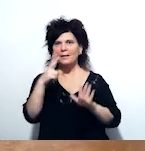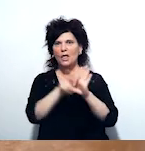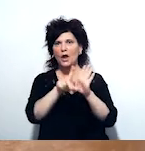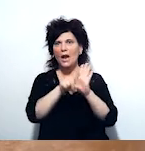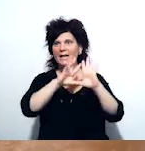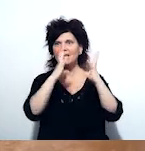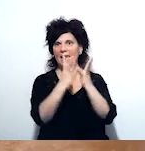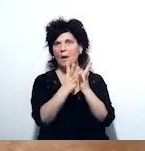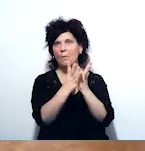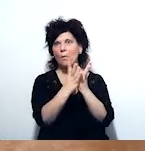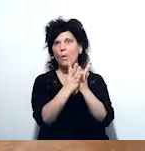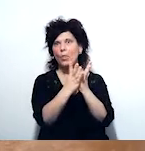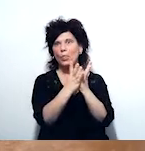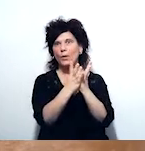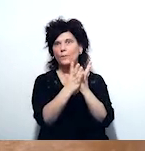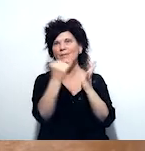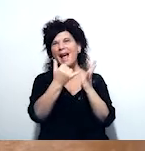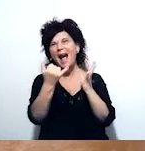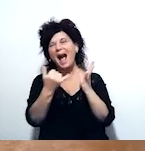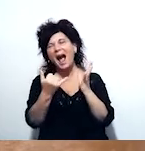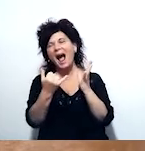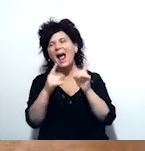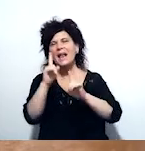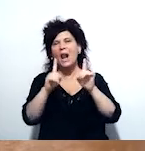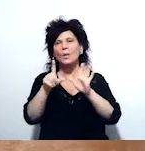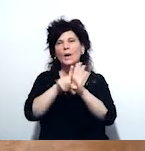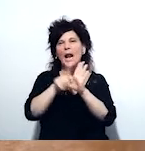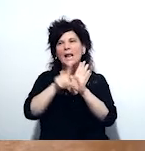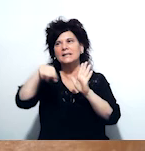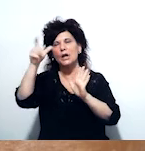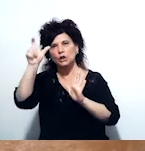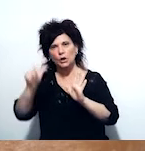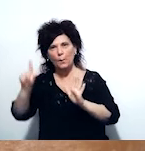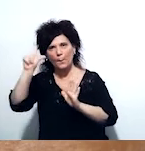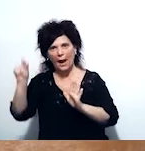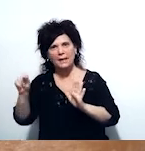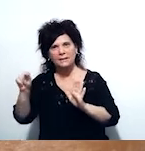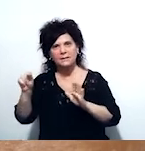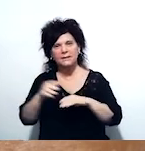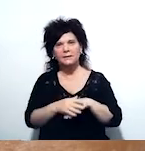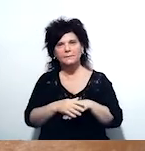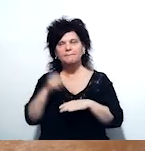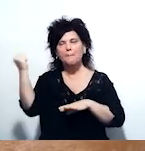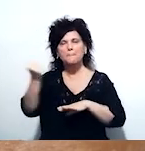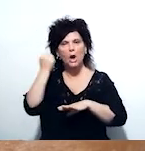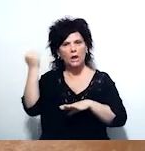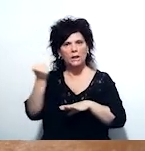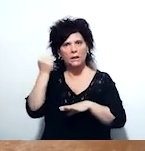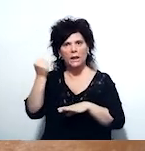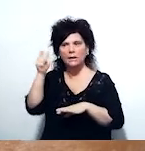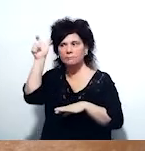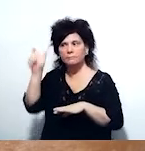en el mundo, hay otras más en Indonesia y algunos otros países. Muy importante